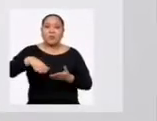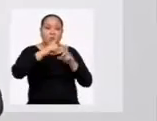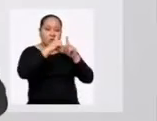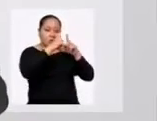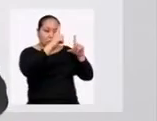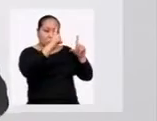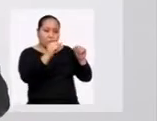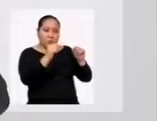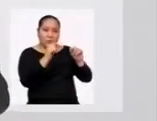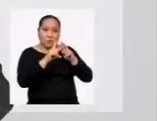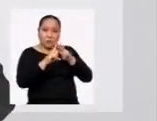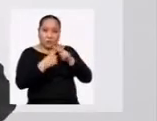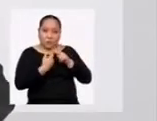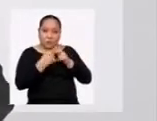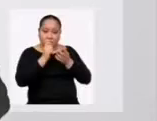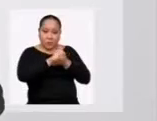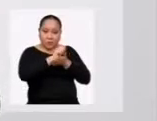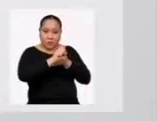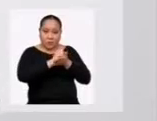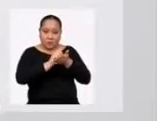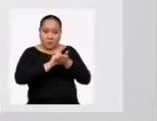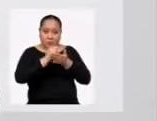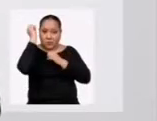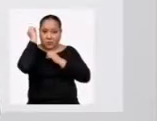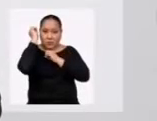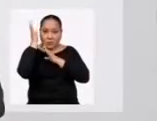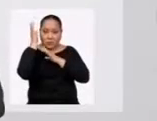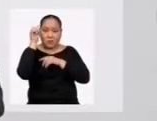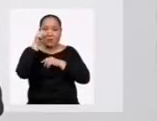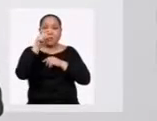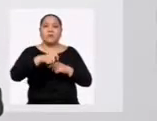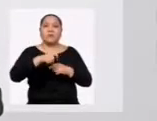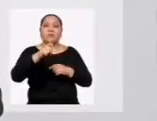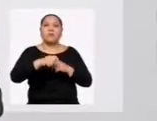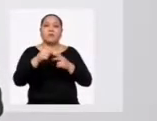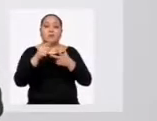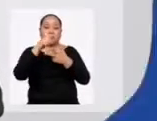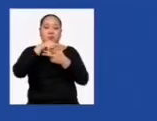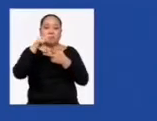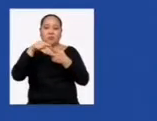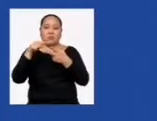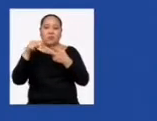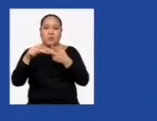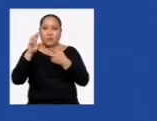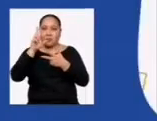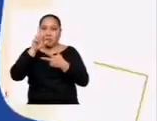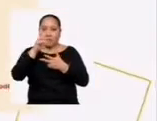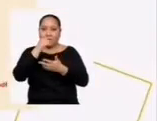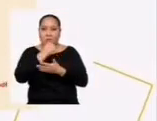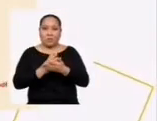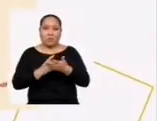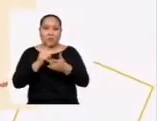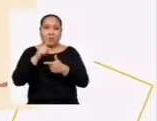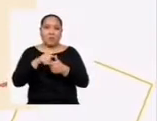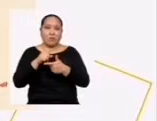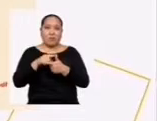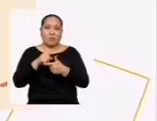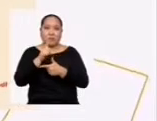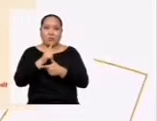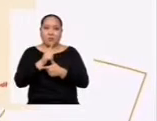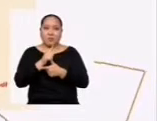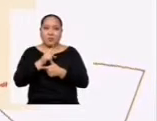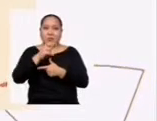párrafo de introducción de un texto expositivo debe tener estos 3 elementos. Primero,